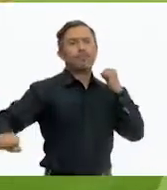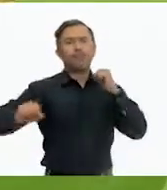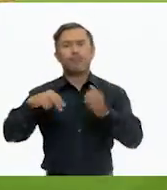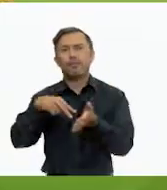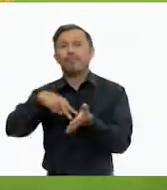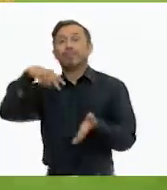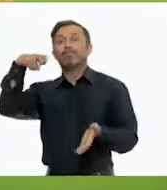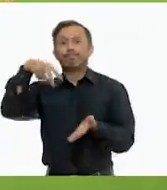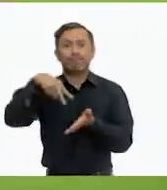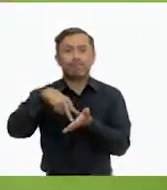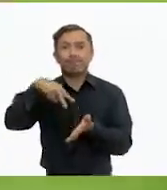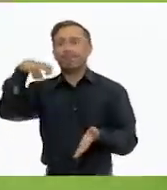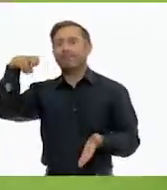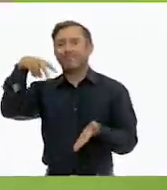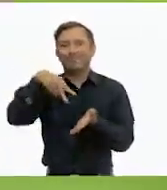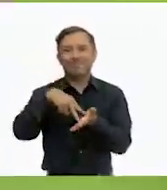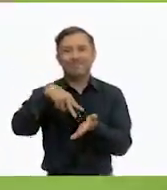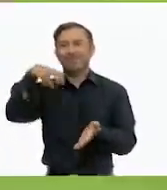saltar